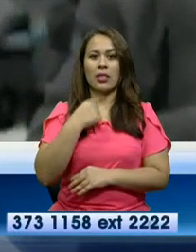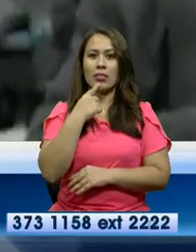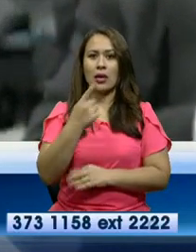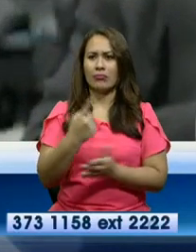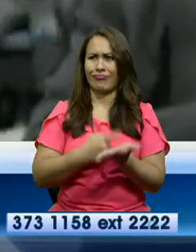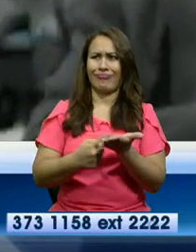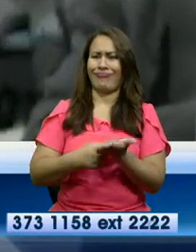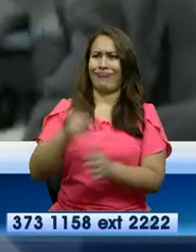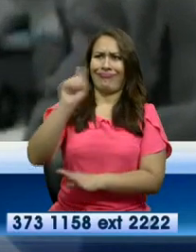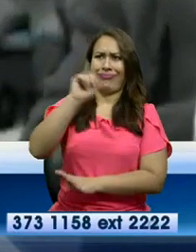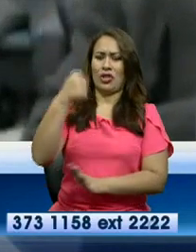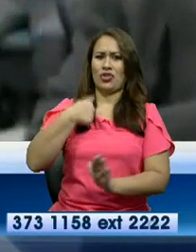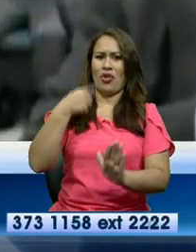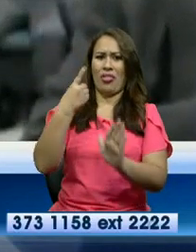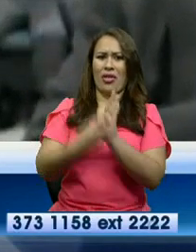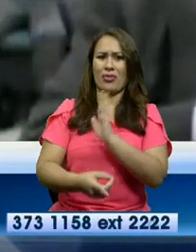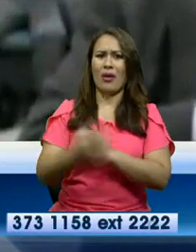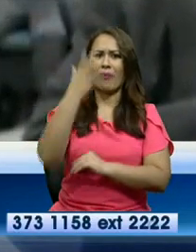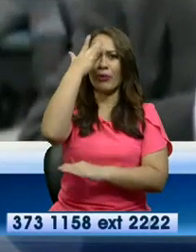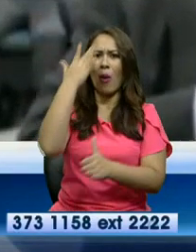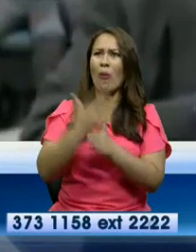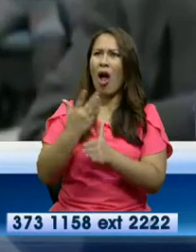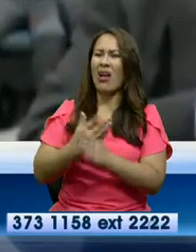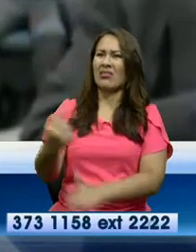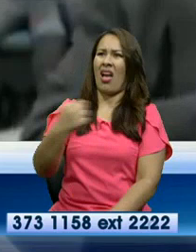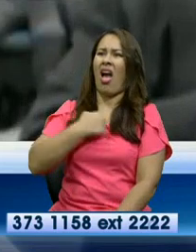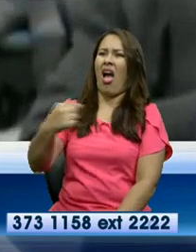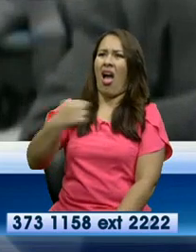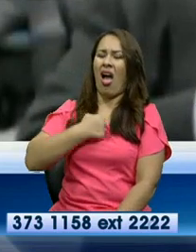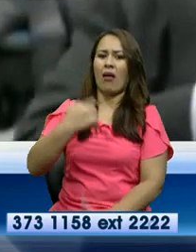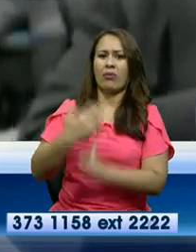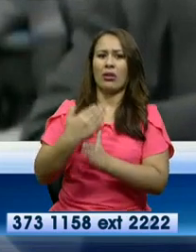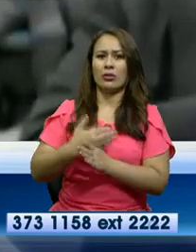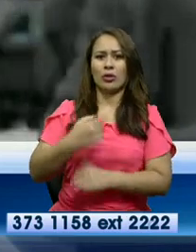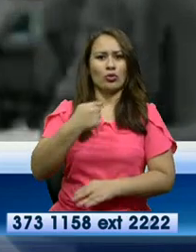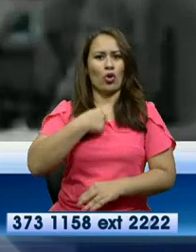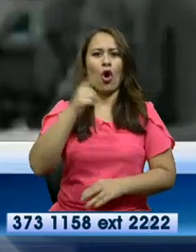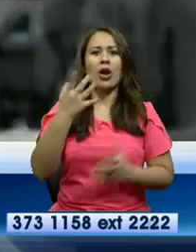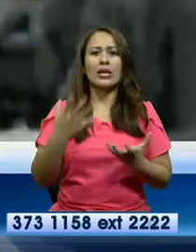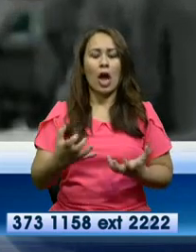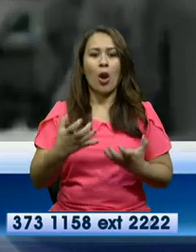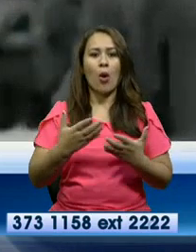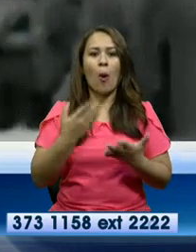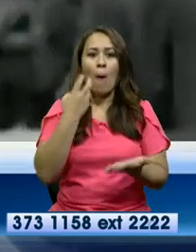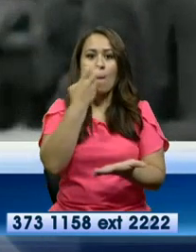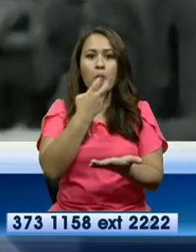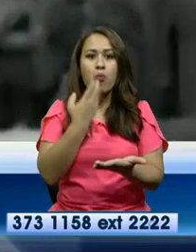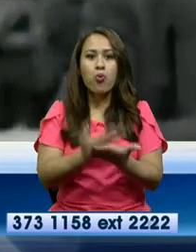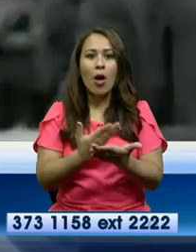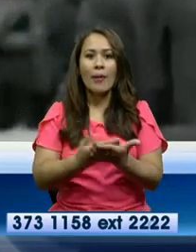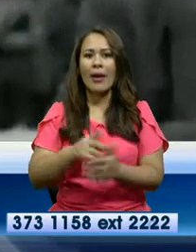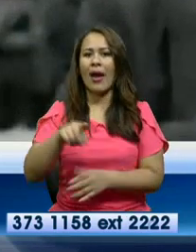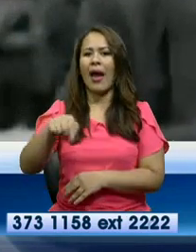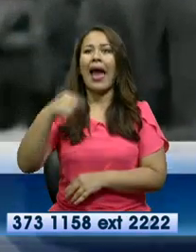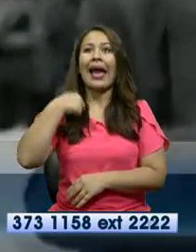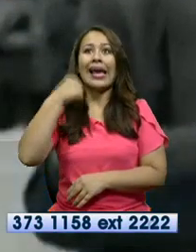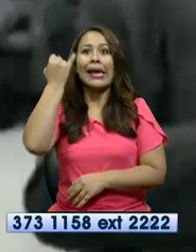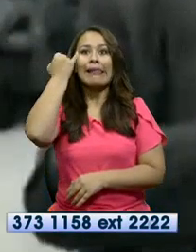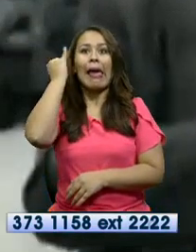en donde denunció un ensañamiento judicial y dijo: "Quiero ser juzgado por pruebas, no por